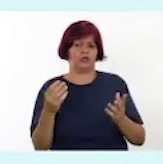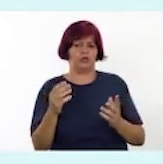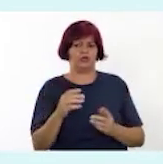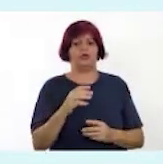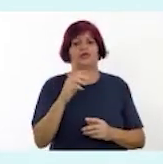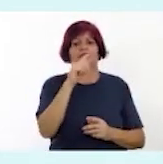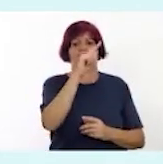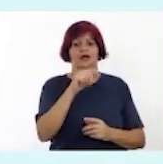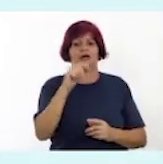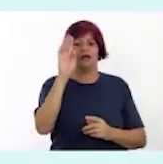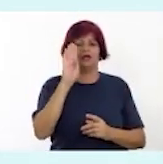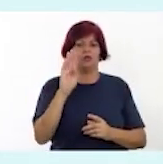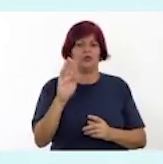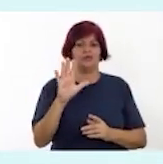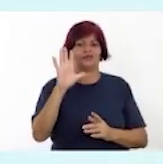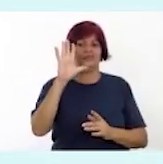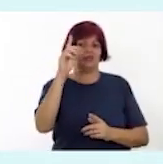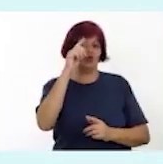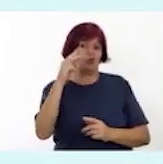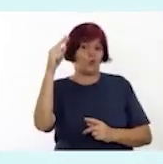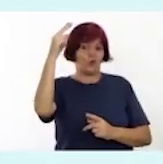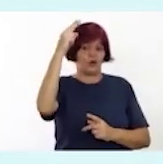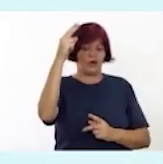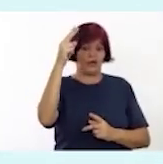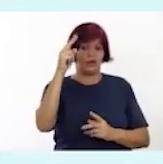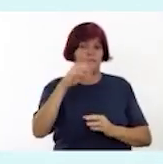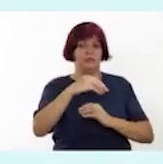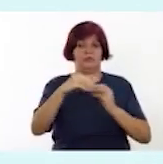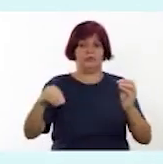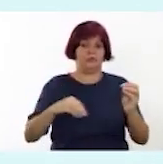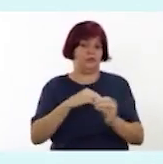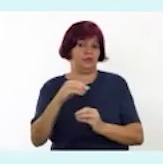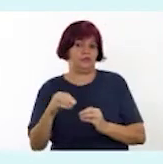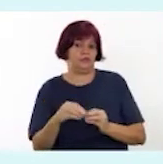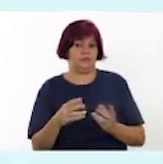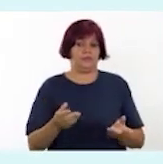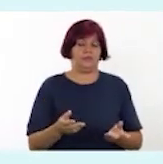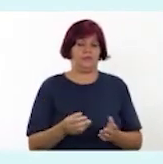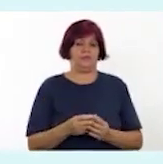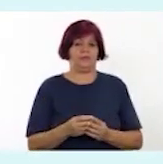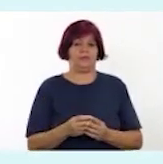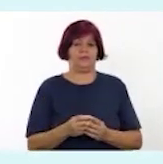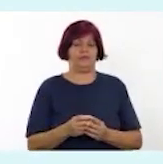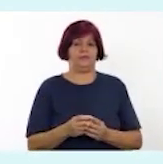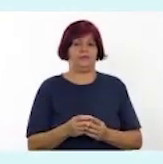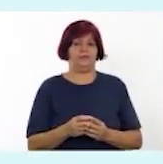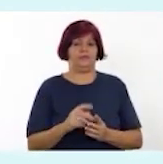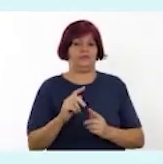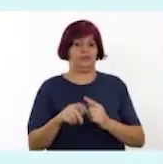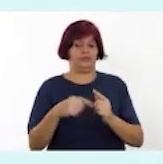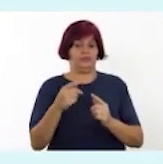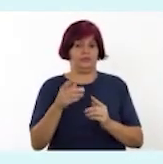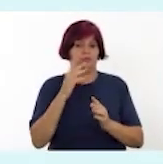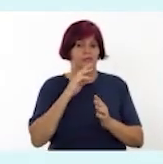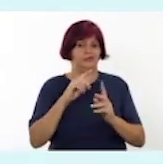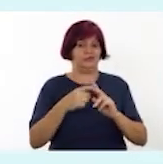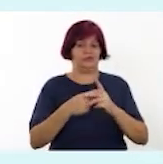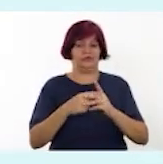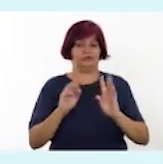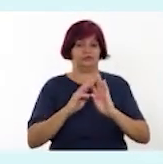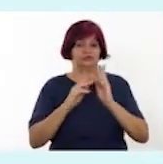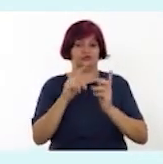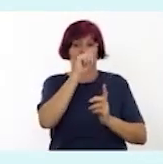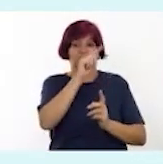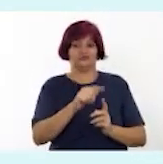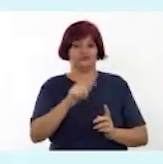es de 400, en definitiva nos queda raíz cuarta de 5 a la 2, después de haber descompuesto. Y